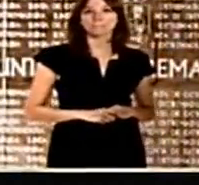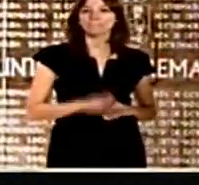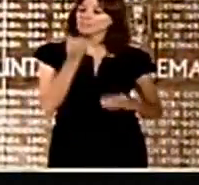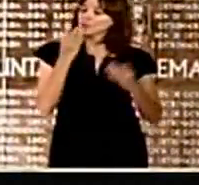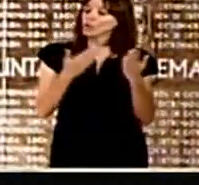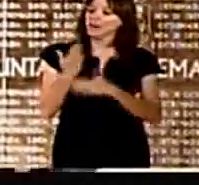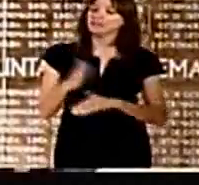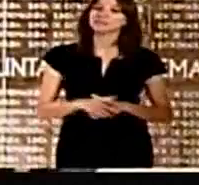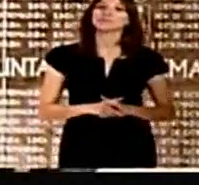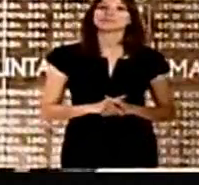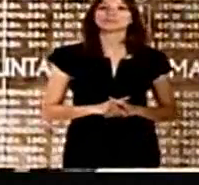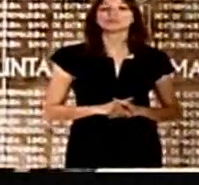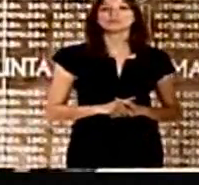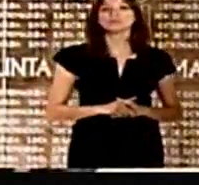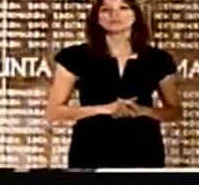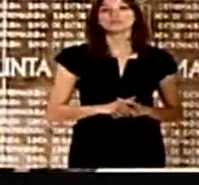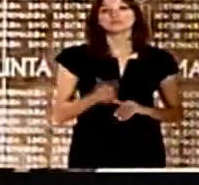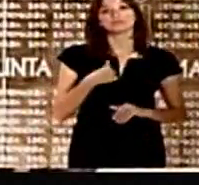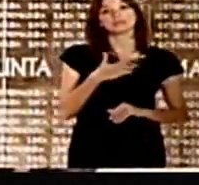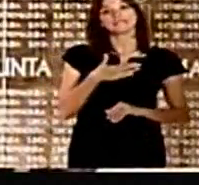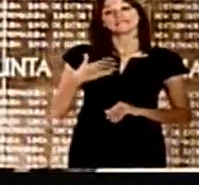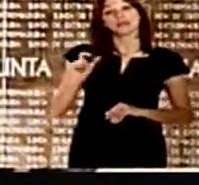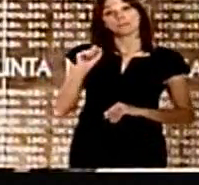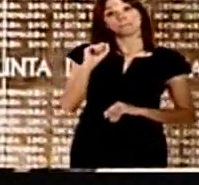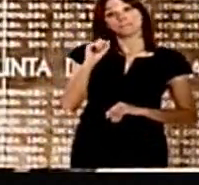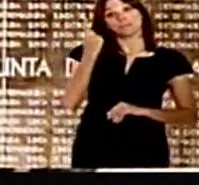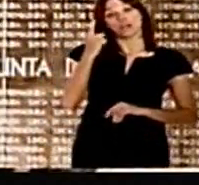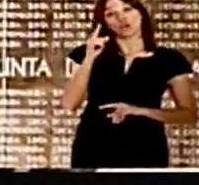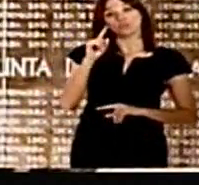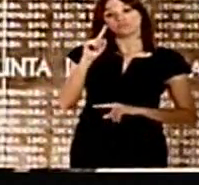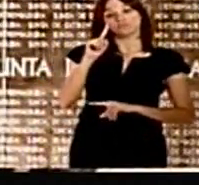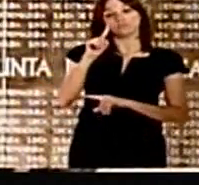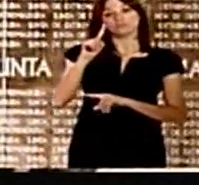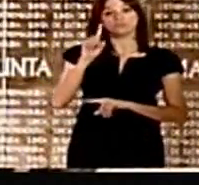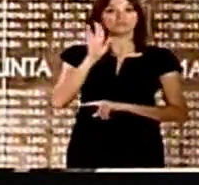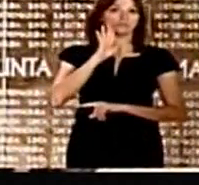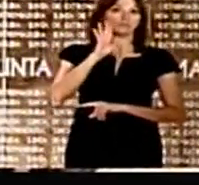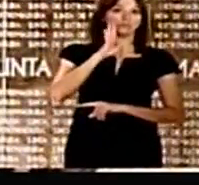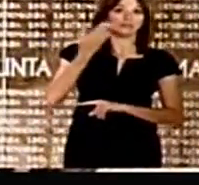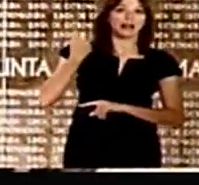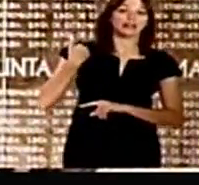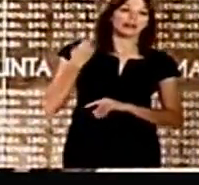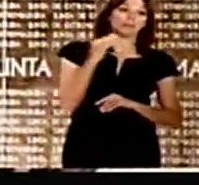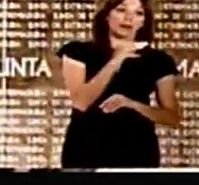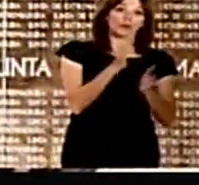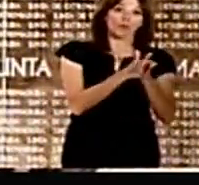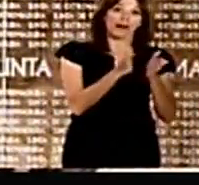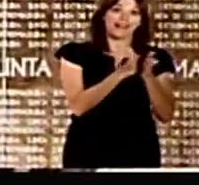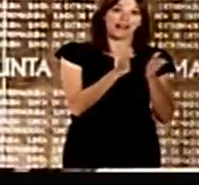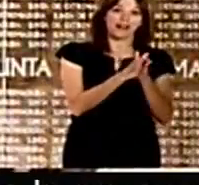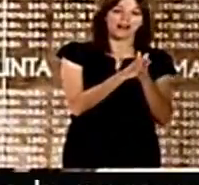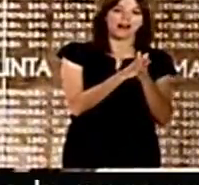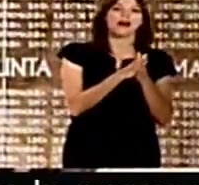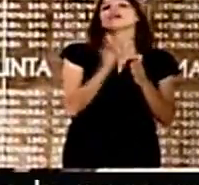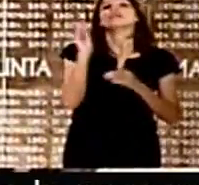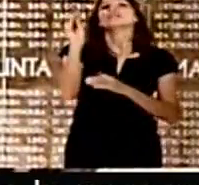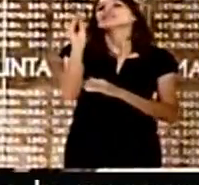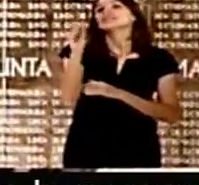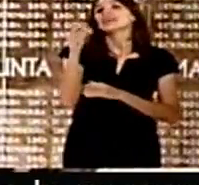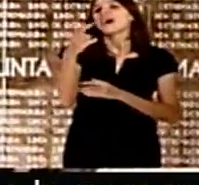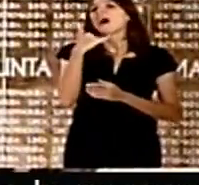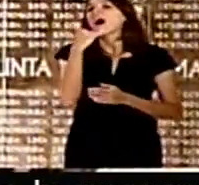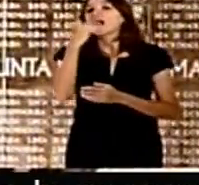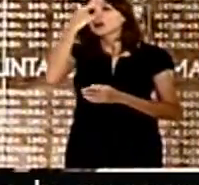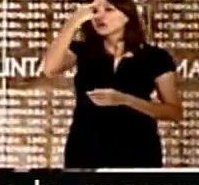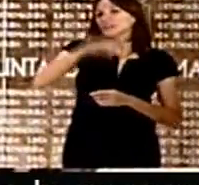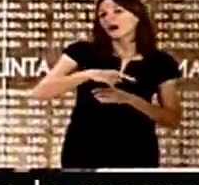Buenos días. Buenos días. Yo quería hacerle primero una pregunta al hilo de la pregunta de Momi, si hay alguna novedad sobre el tema de la azucarera o se sigue esperando